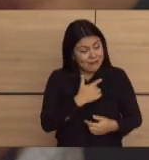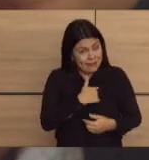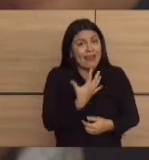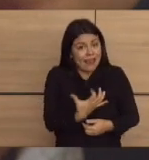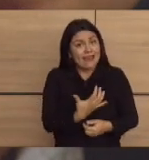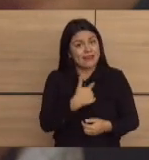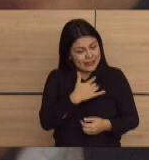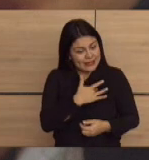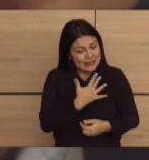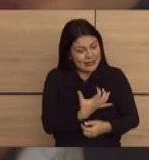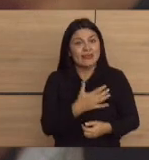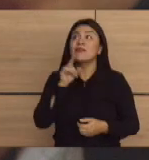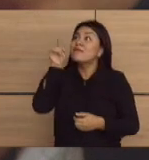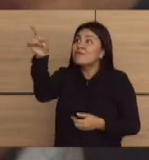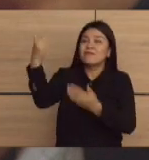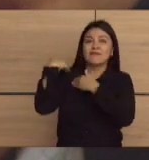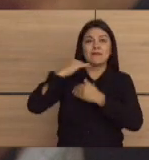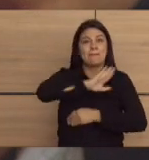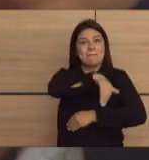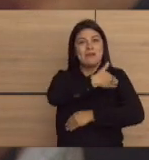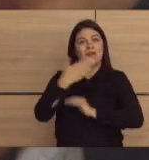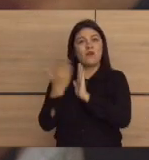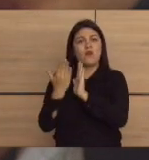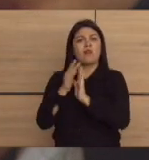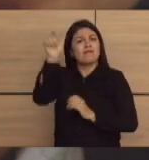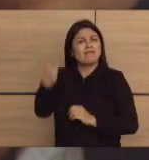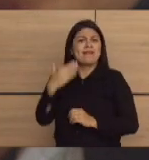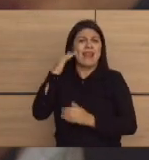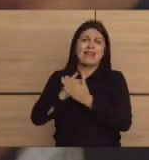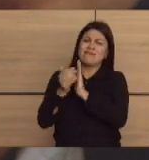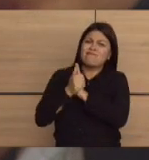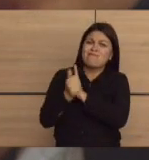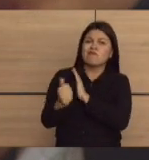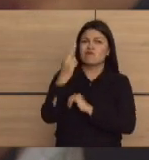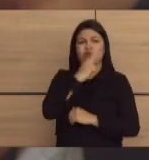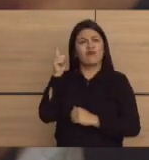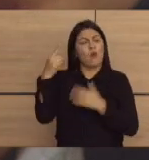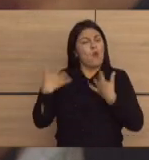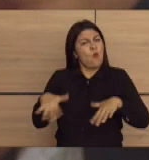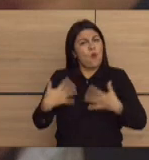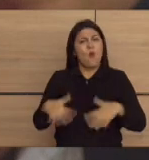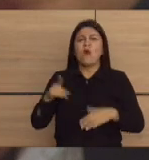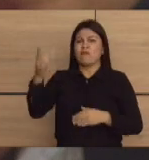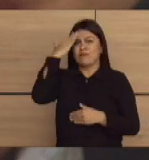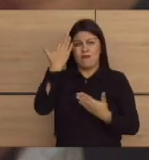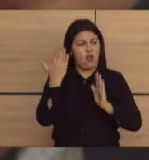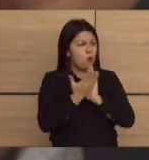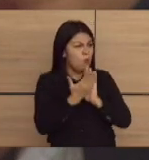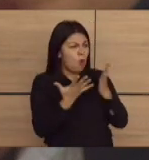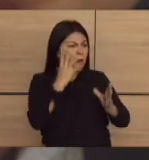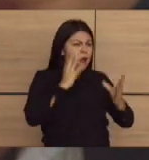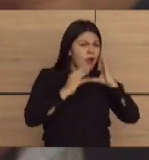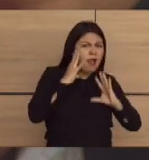tenemos al frente del Ministerio de Educación a una mujer talentosa, comprometida, que ha vivido la educación en